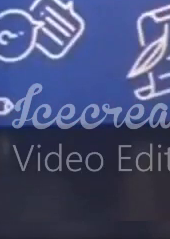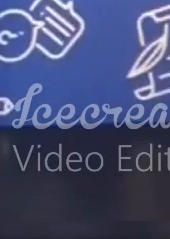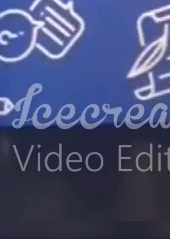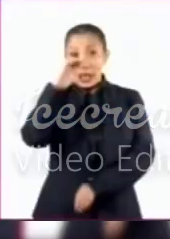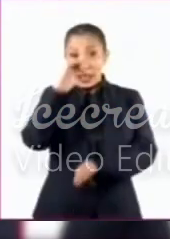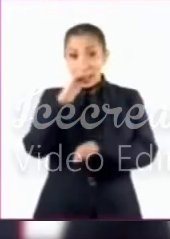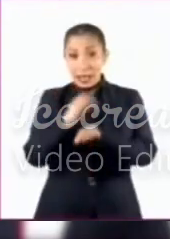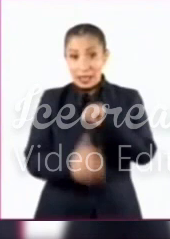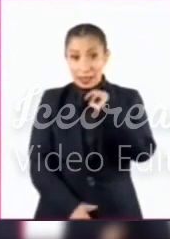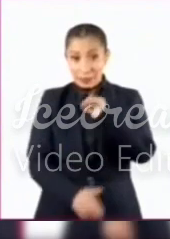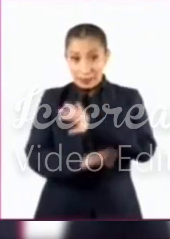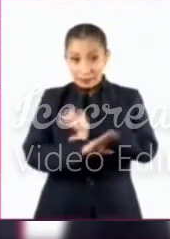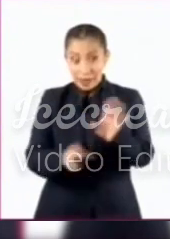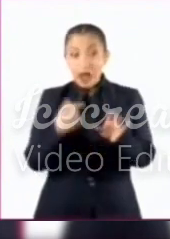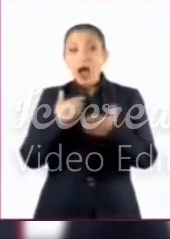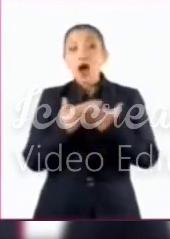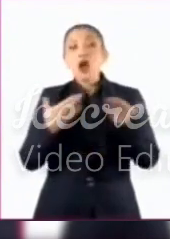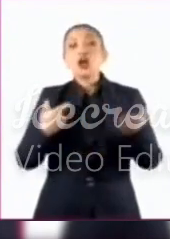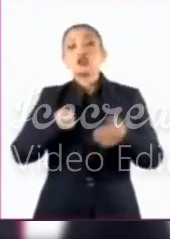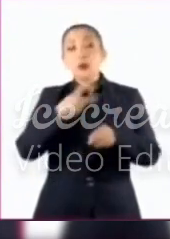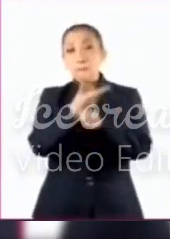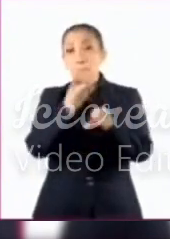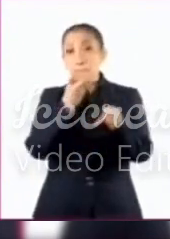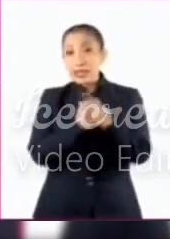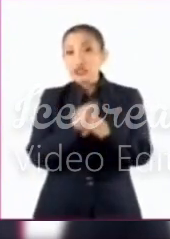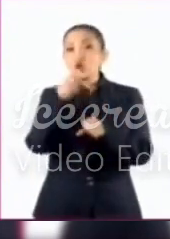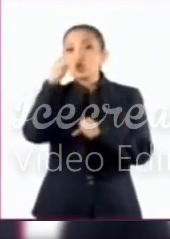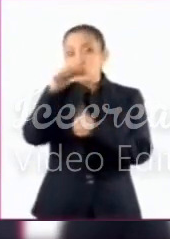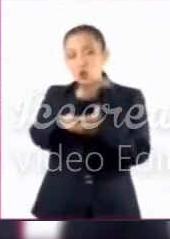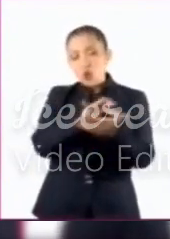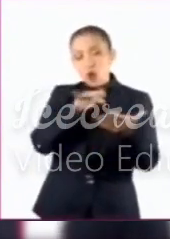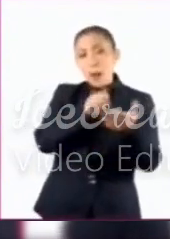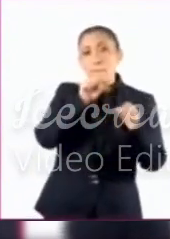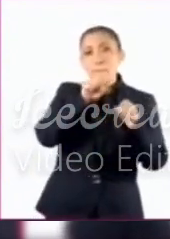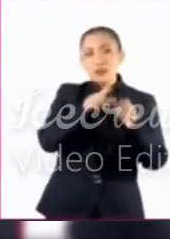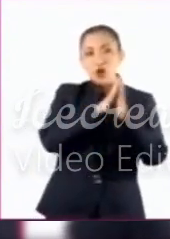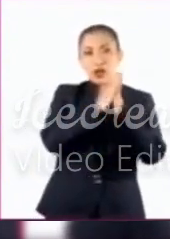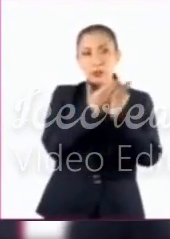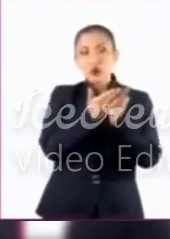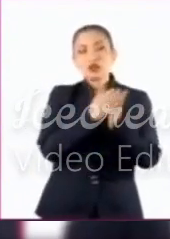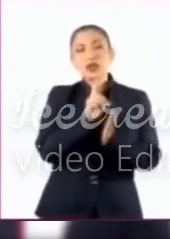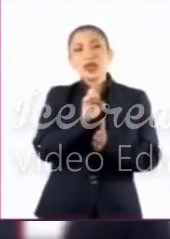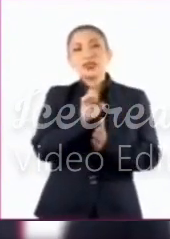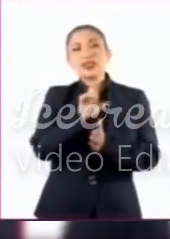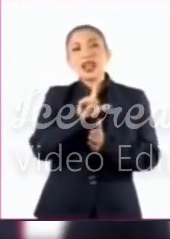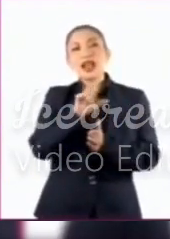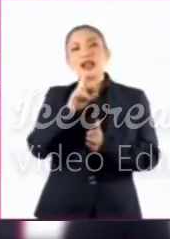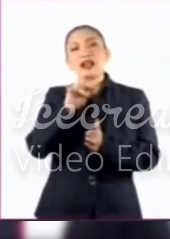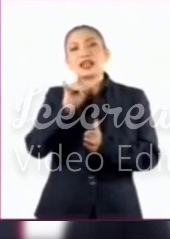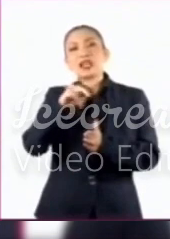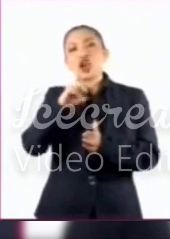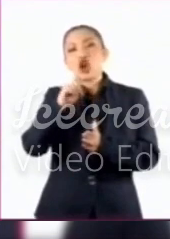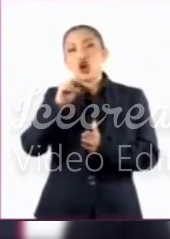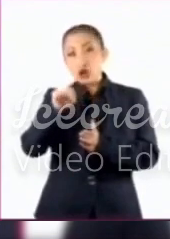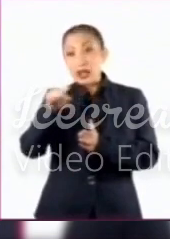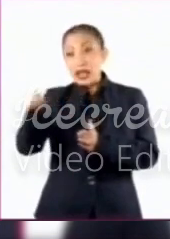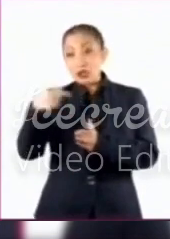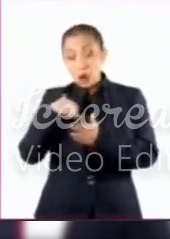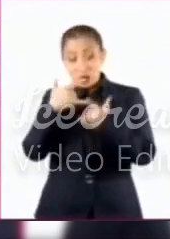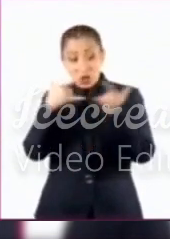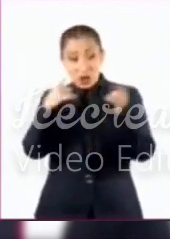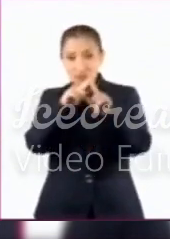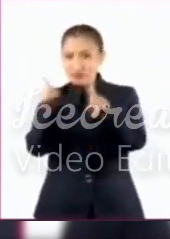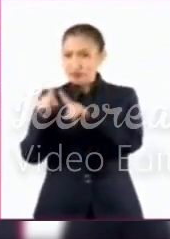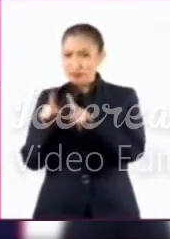Para cerrar lo anterior, las y los invito a revisar las lecturas de los libros del Rincón, pues encontrarán gran variedad de historia